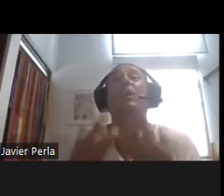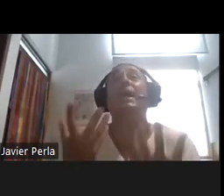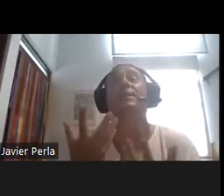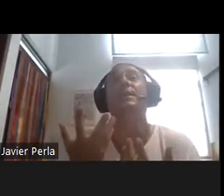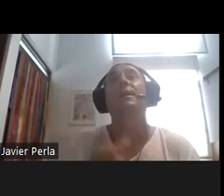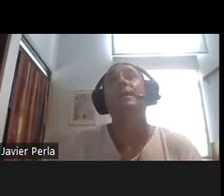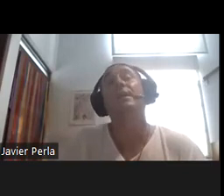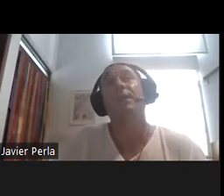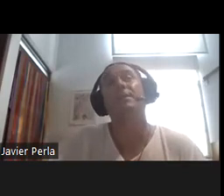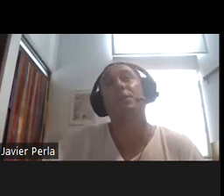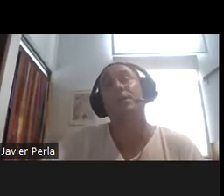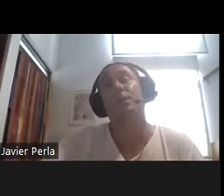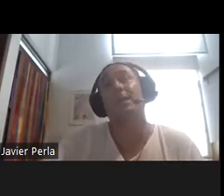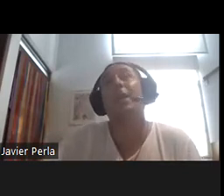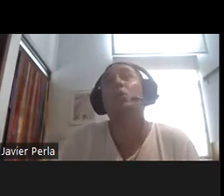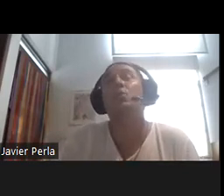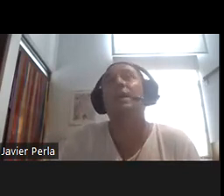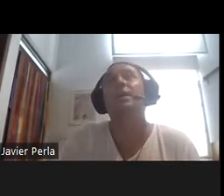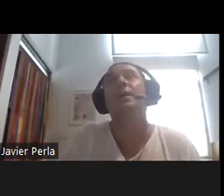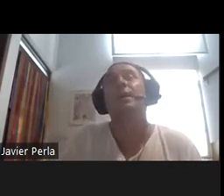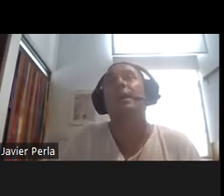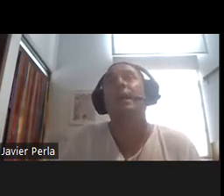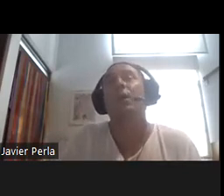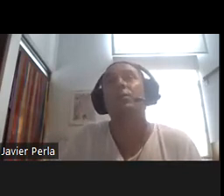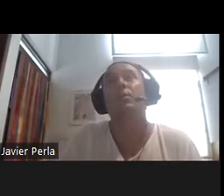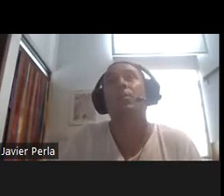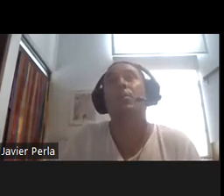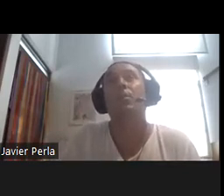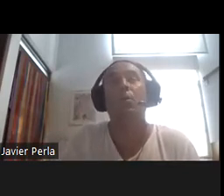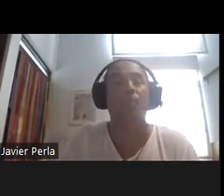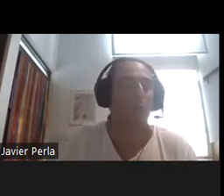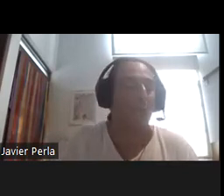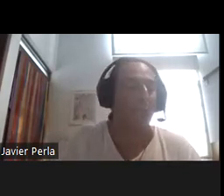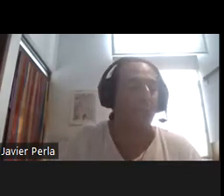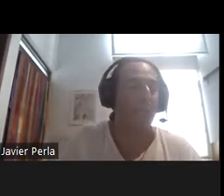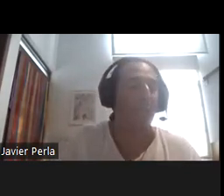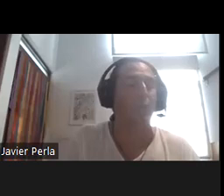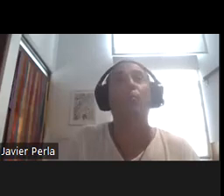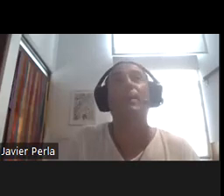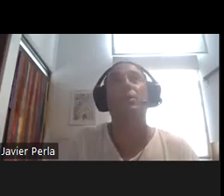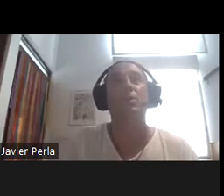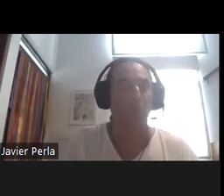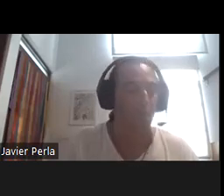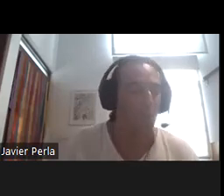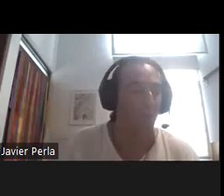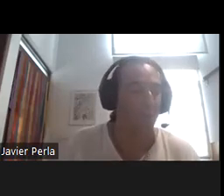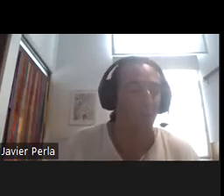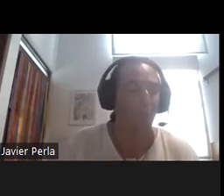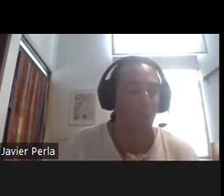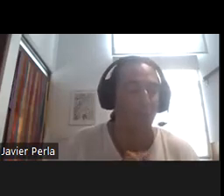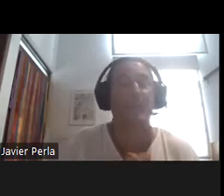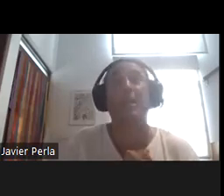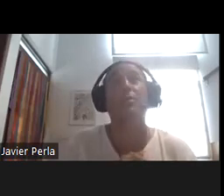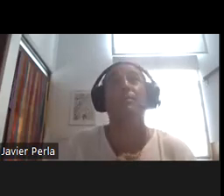qué es lo que hace, y hay diferentes motivaciones. Hay una que creo que es un portal, y en el documento lo definen